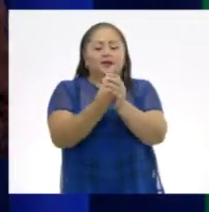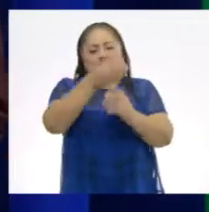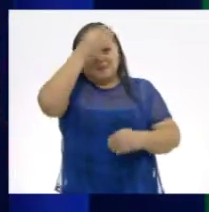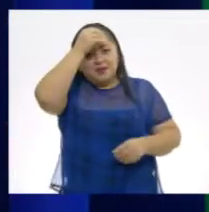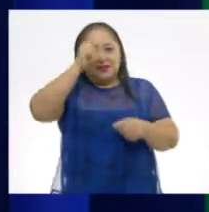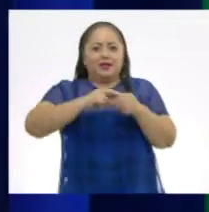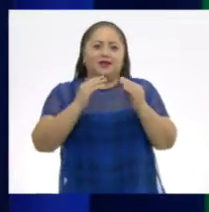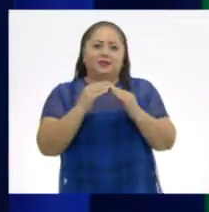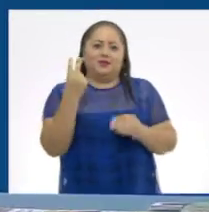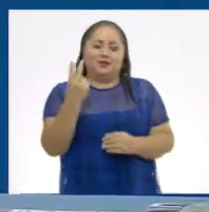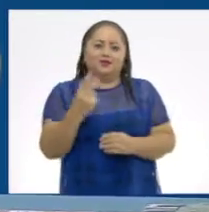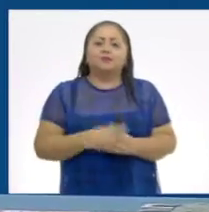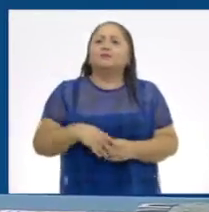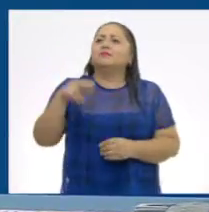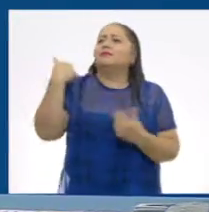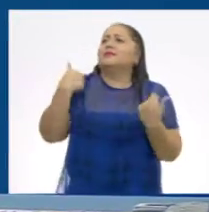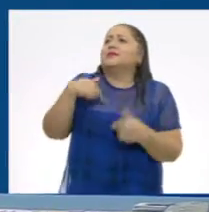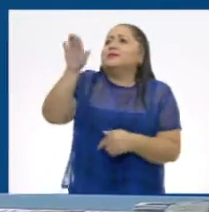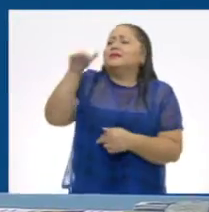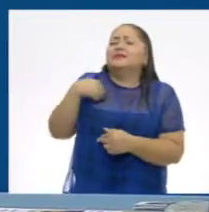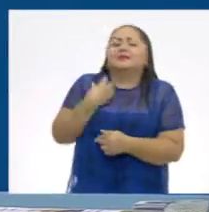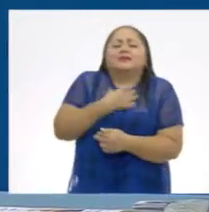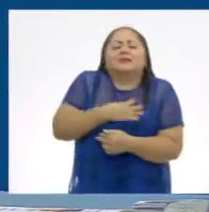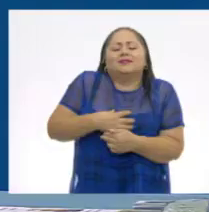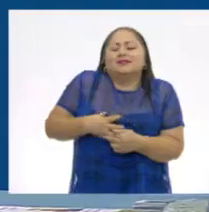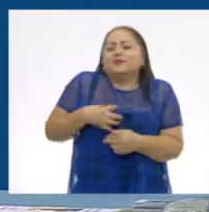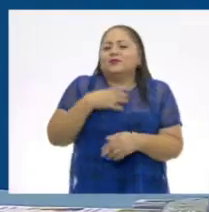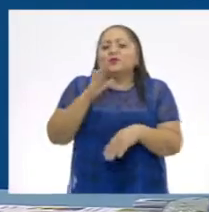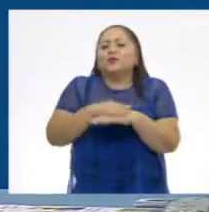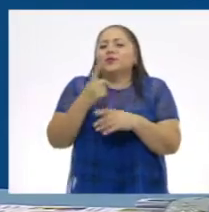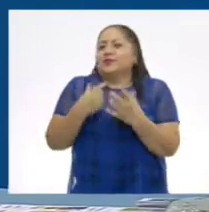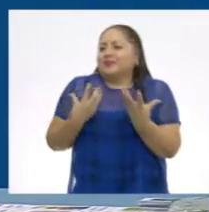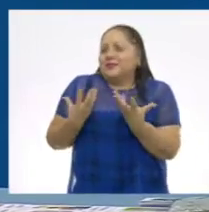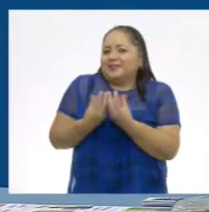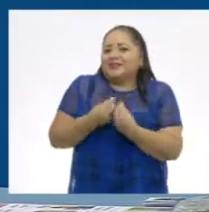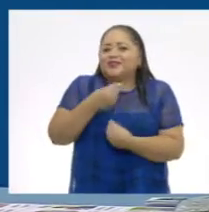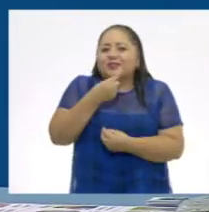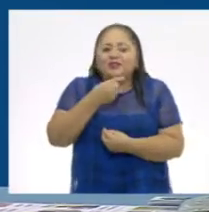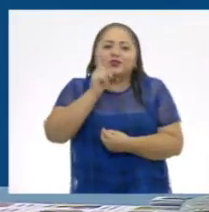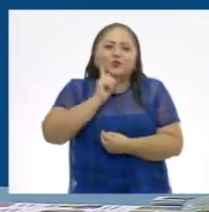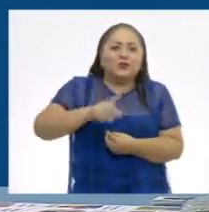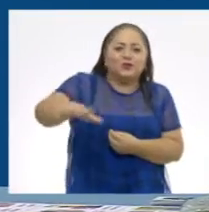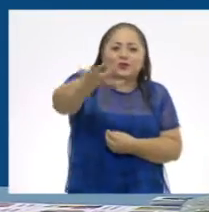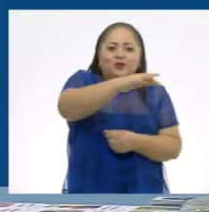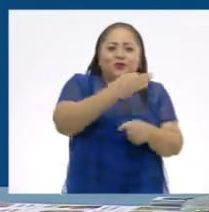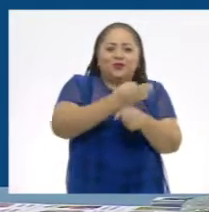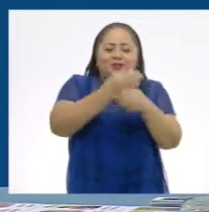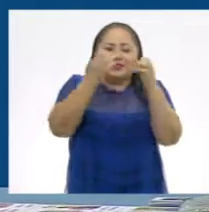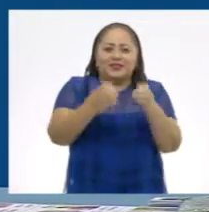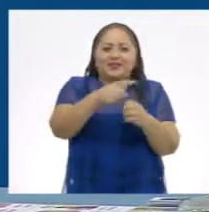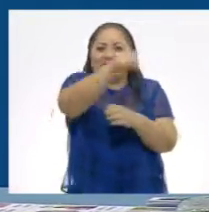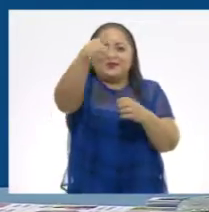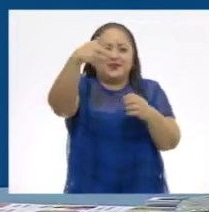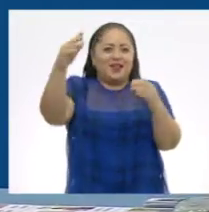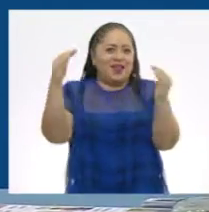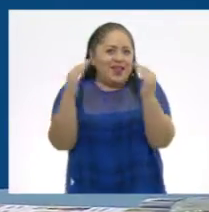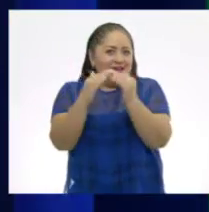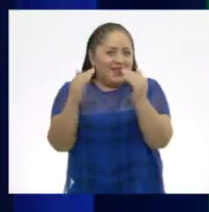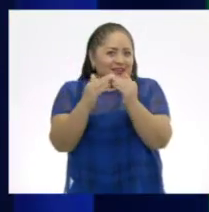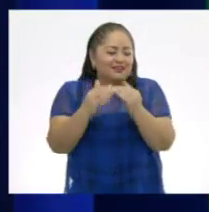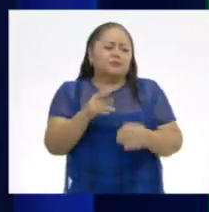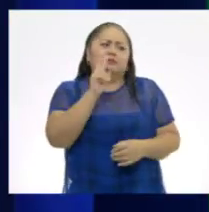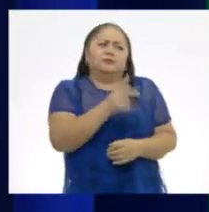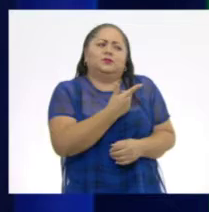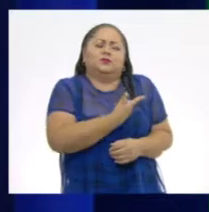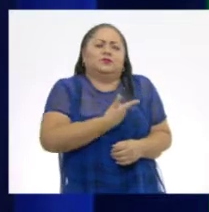Casa 2. Maestra, estoy muy emocionado por compartir con las niñas y los niños que se encuentran desde casa. Me da mucho